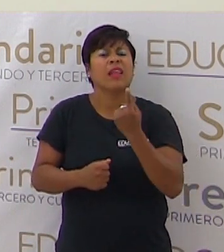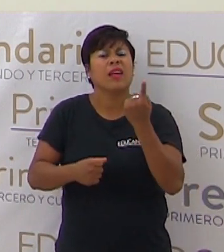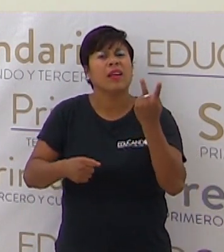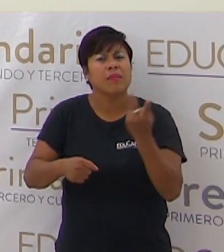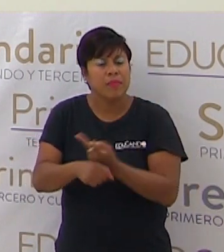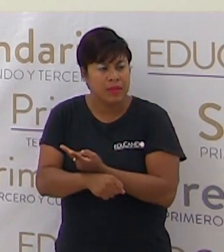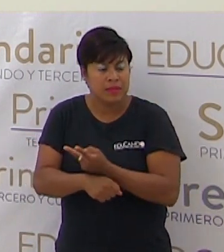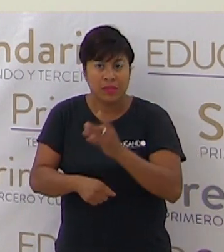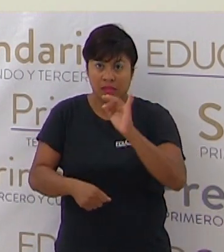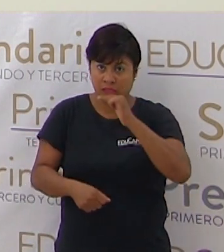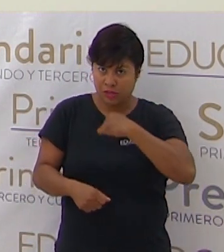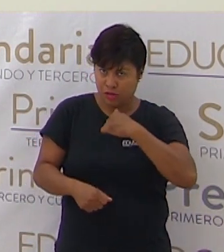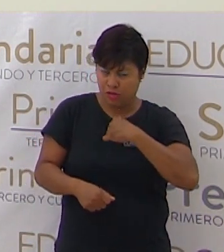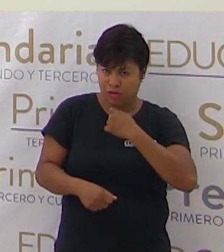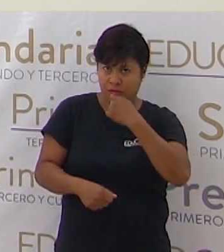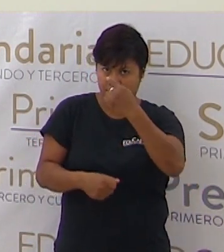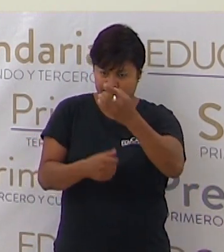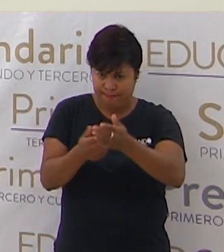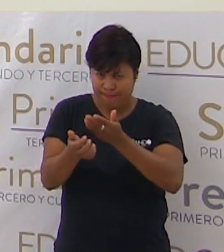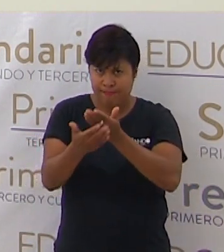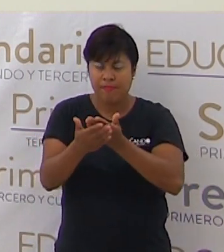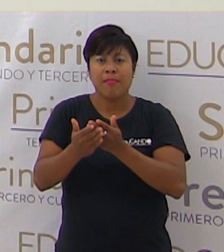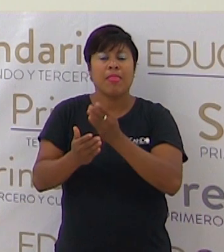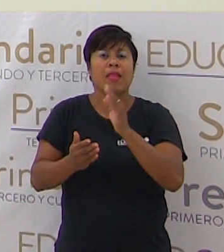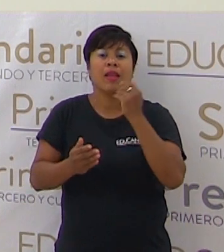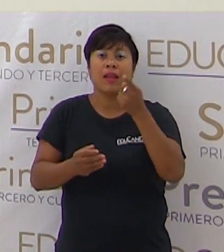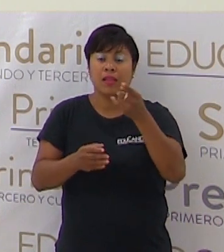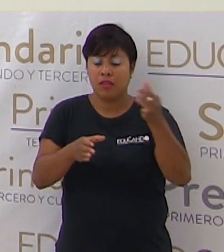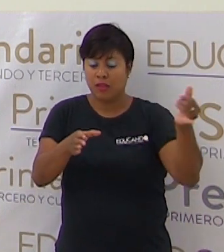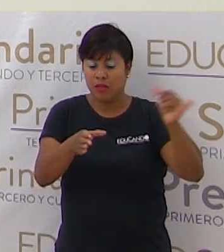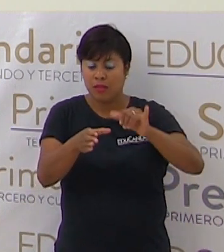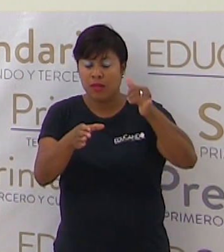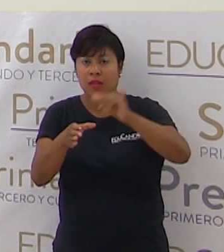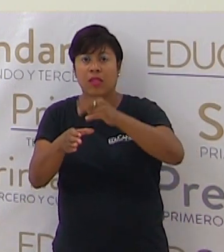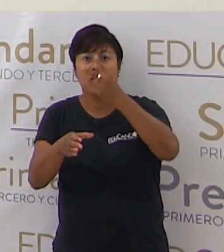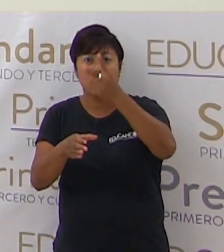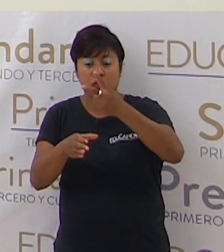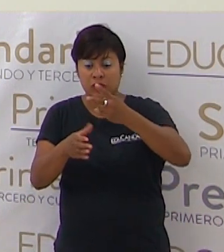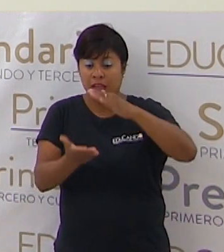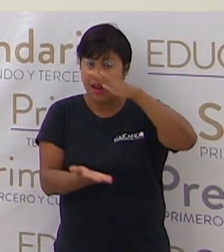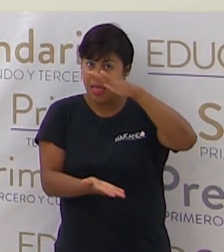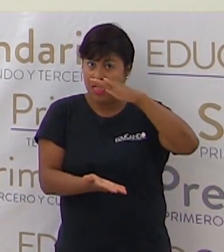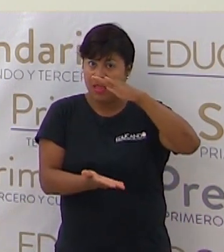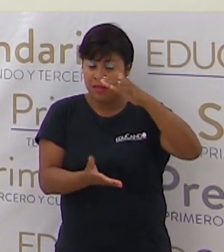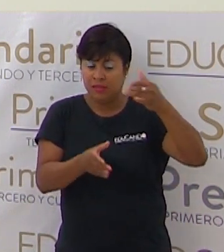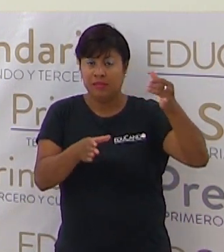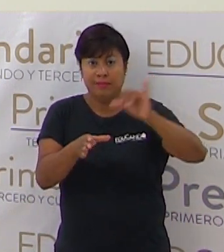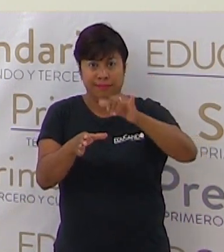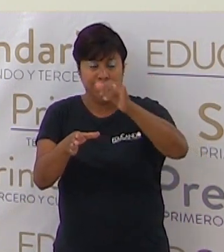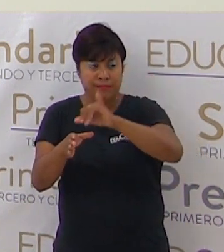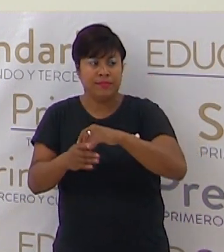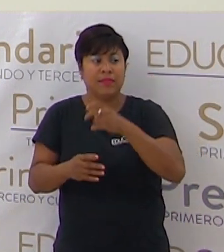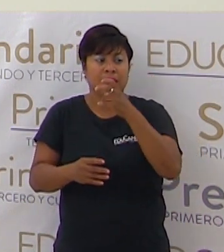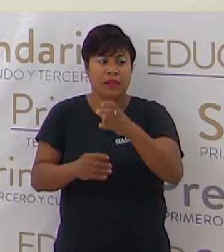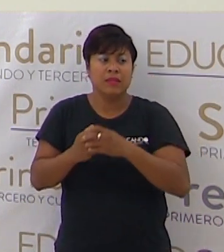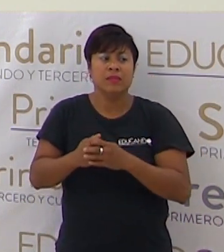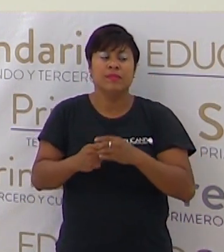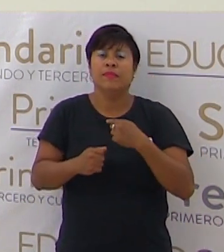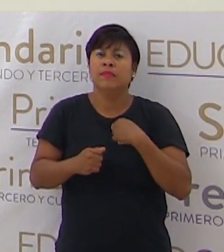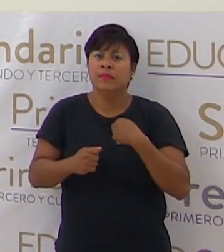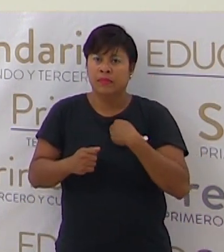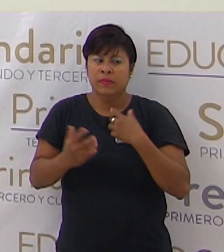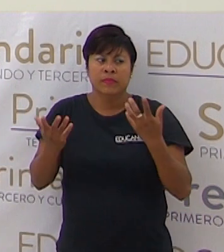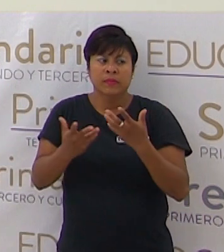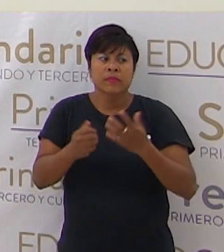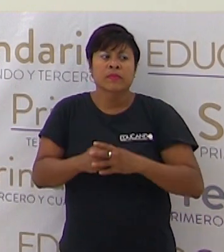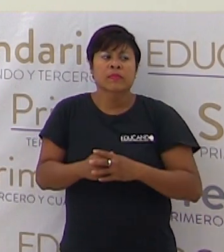pasaría si yo te pidiera que llenáramos dos jarras grandes? ¿Sí? En este caso, voy a